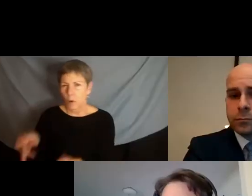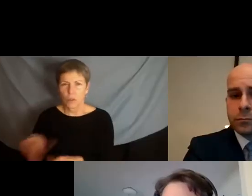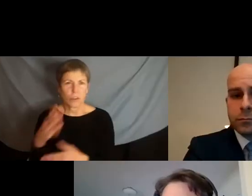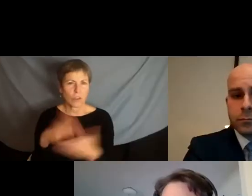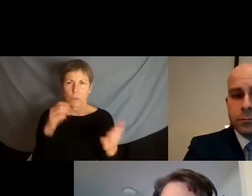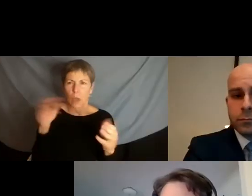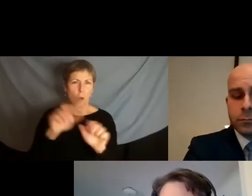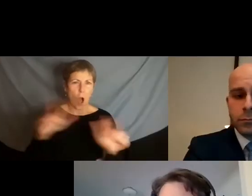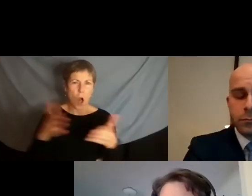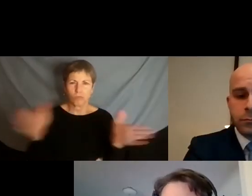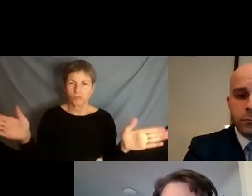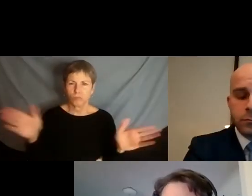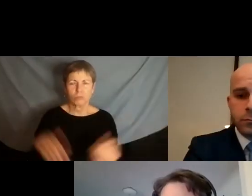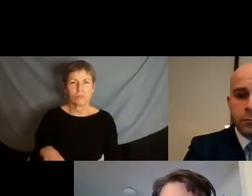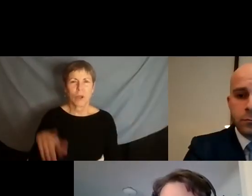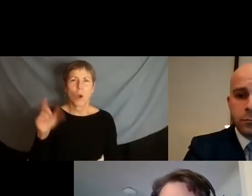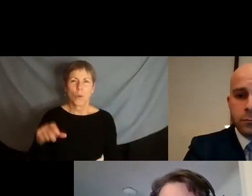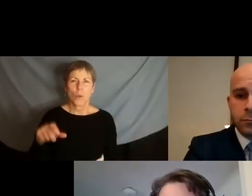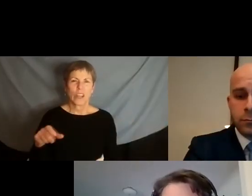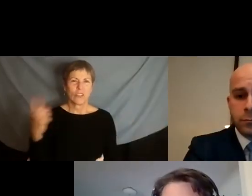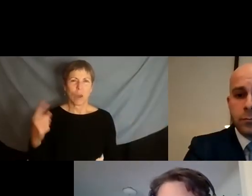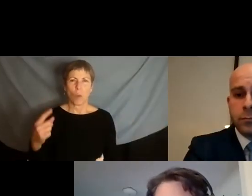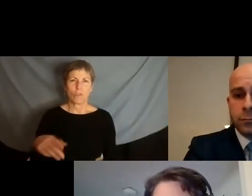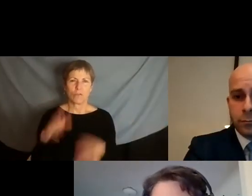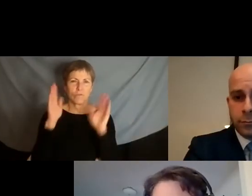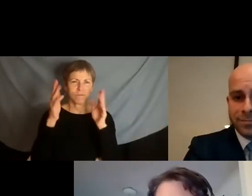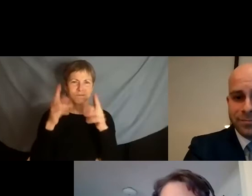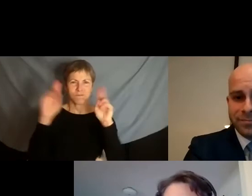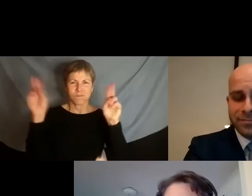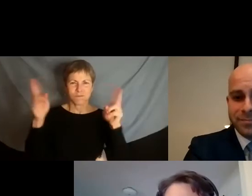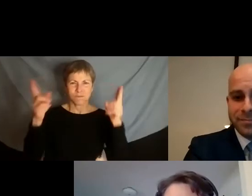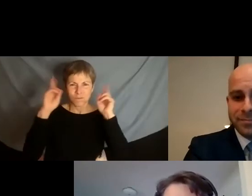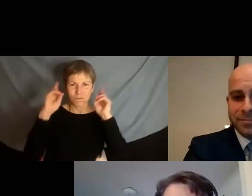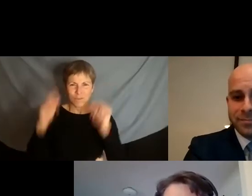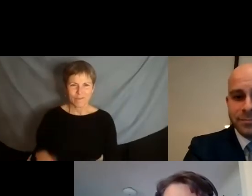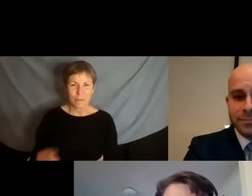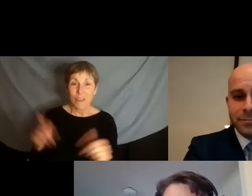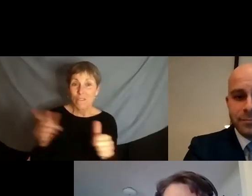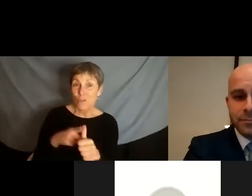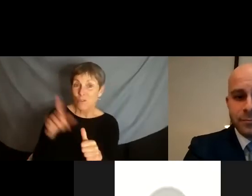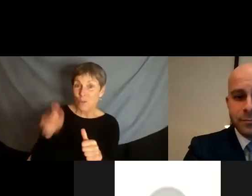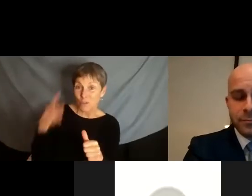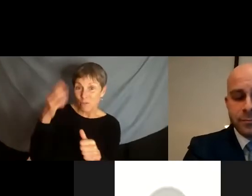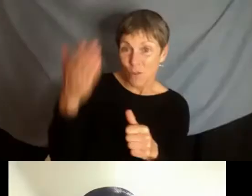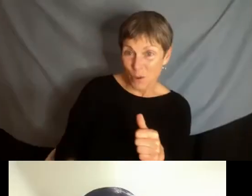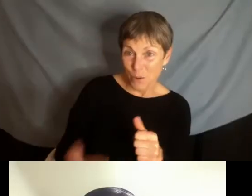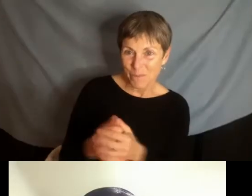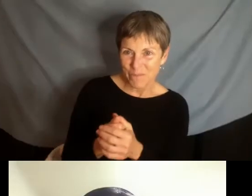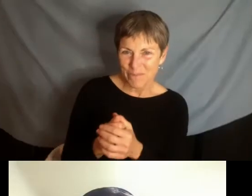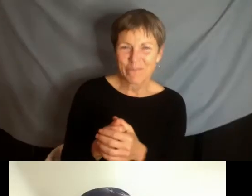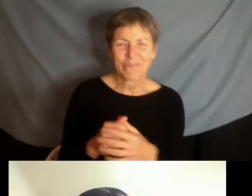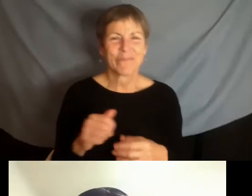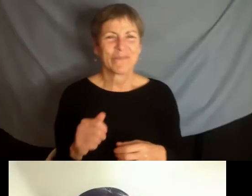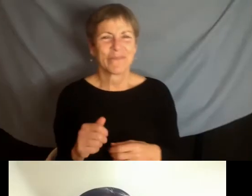otras personas. Entonces podemos hacer un poco de control de tráfico. Pero lo primero es para ti. Muy bien.